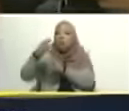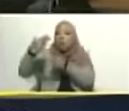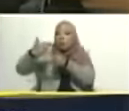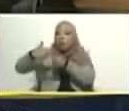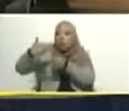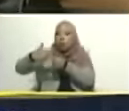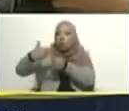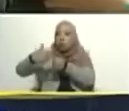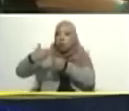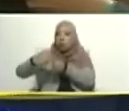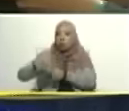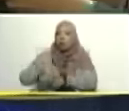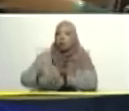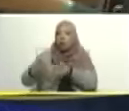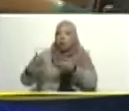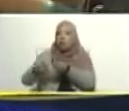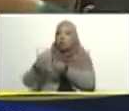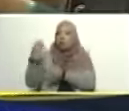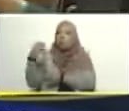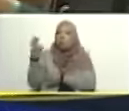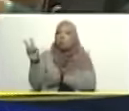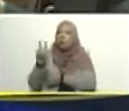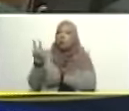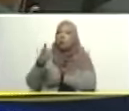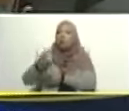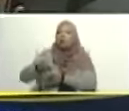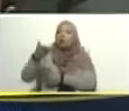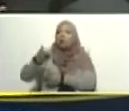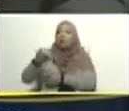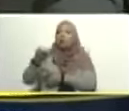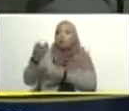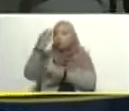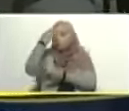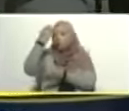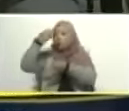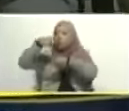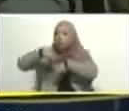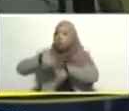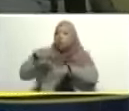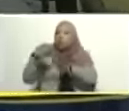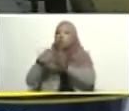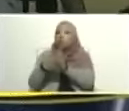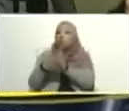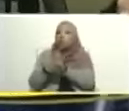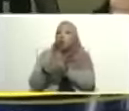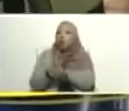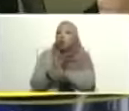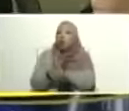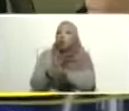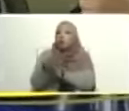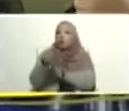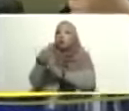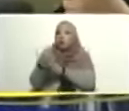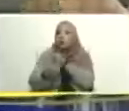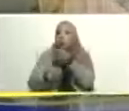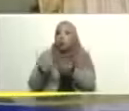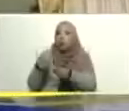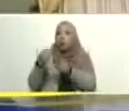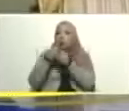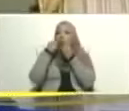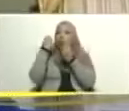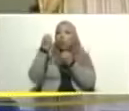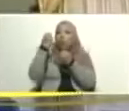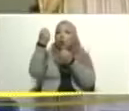conjunto. Hemos llegado a importantes consensos en materia de cooperación en la lucha